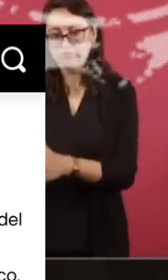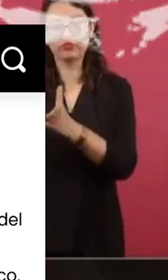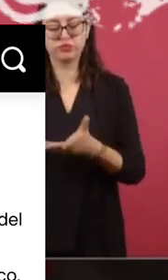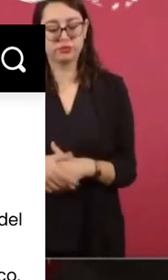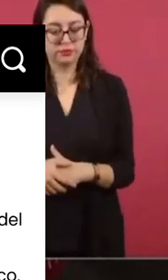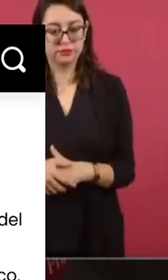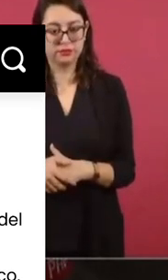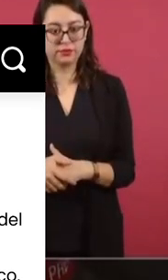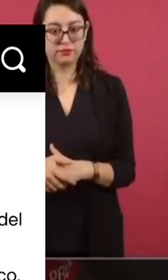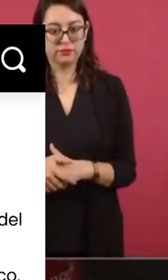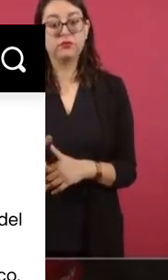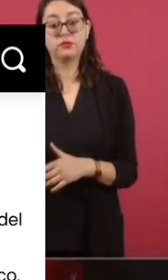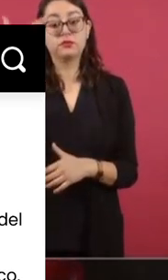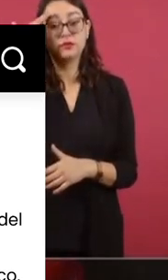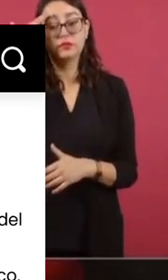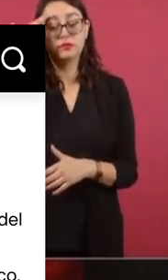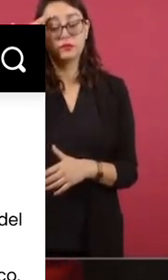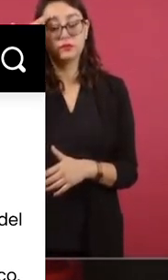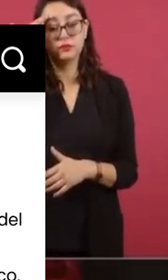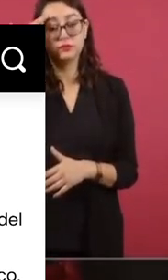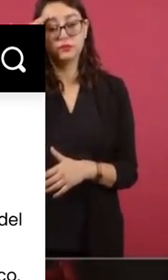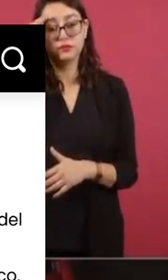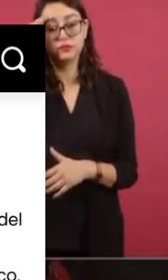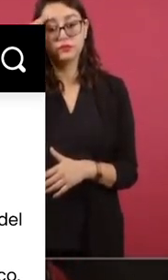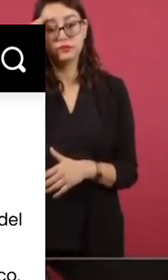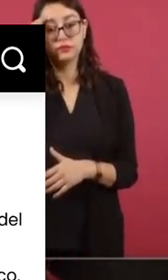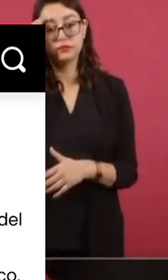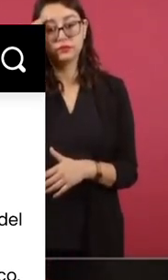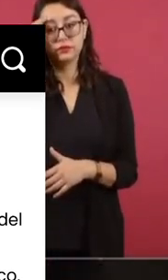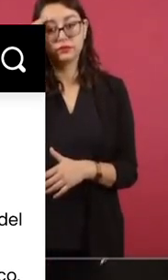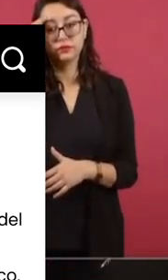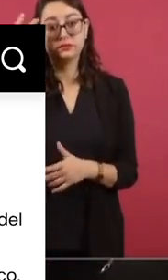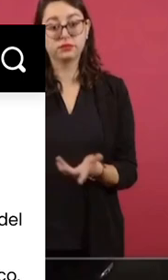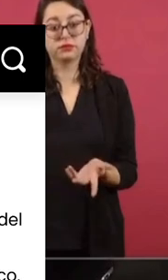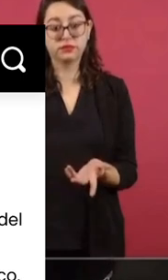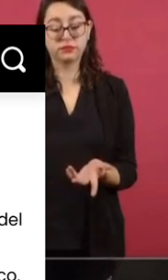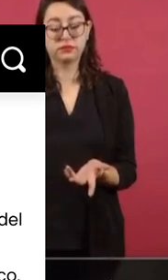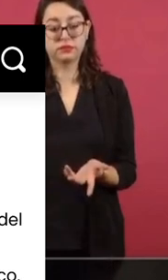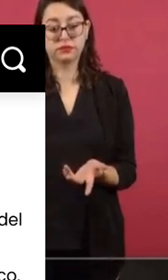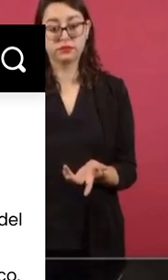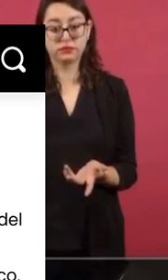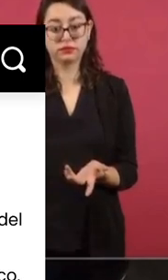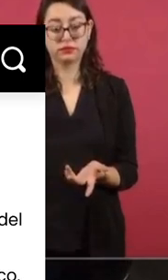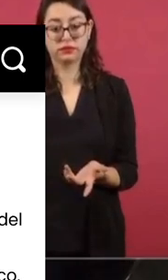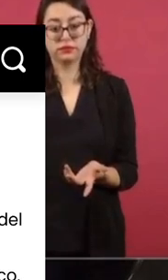¿Se acuerdan que nos dijeron que el dinero que habían